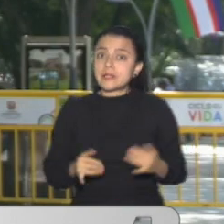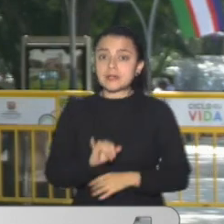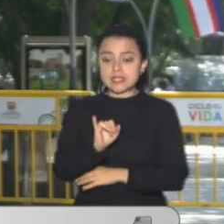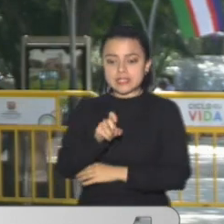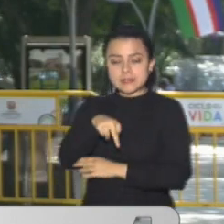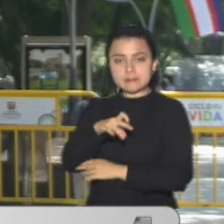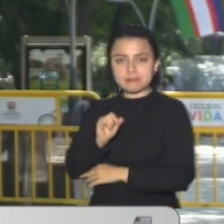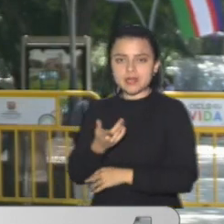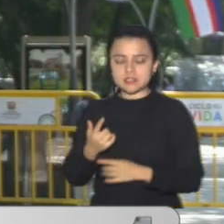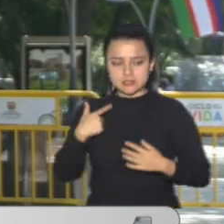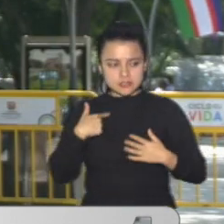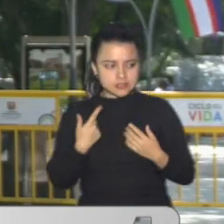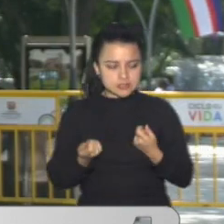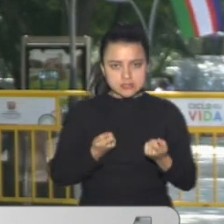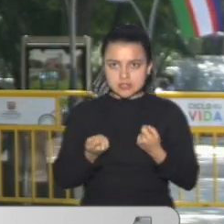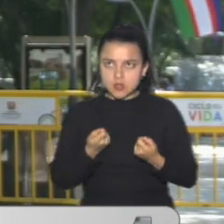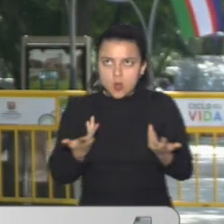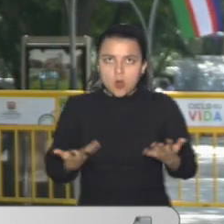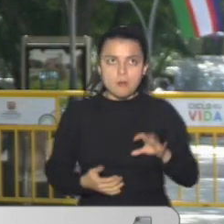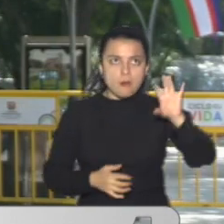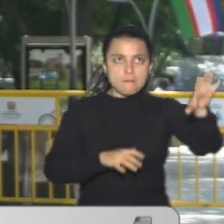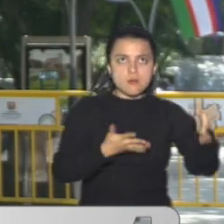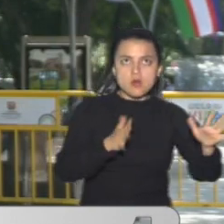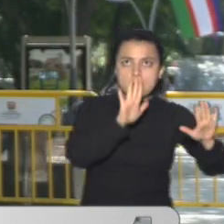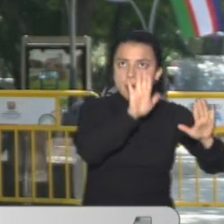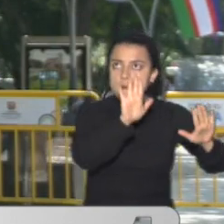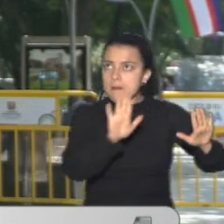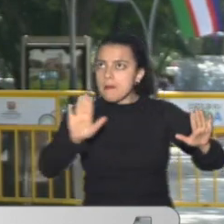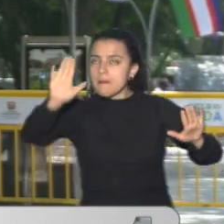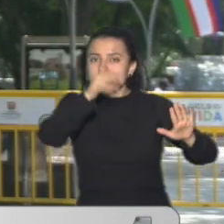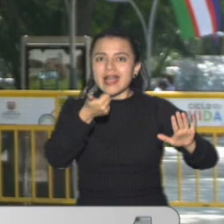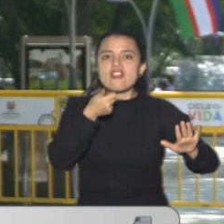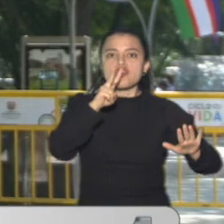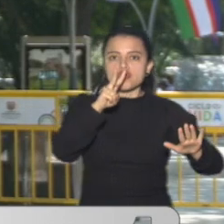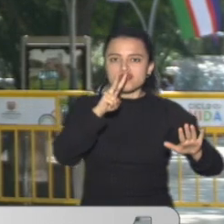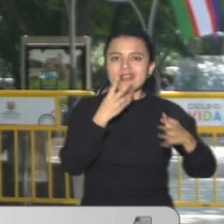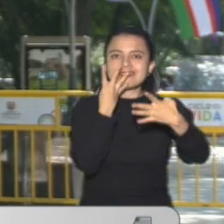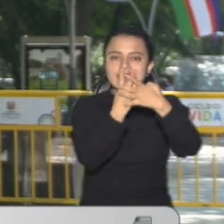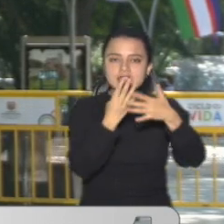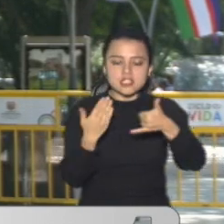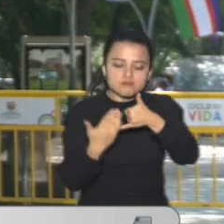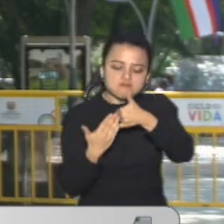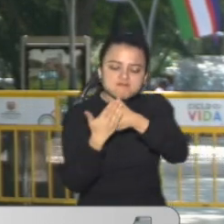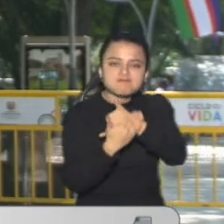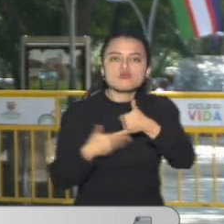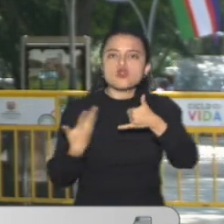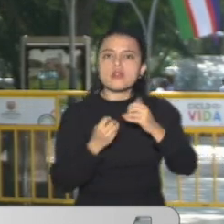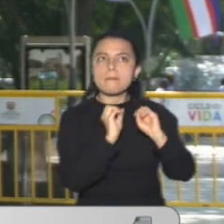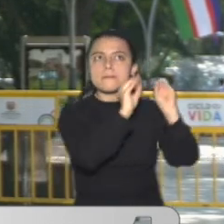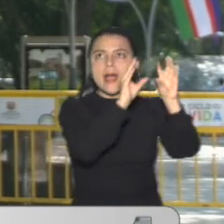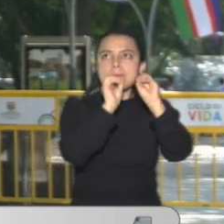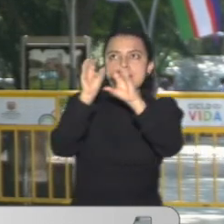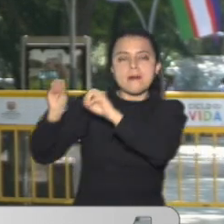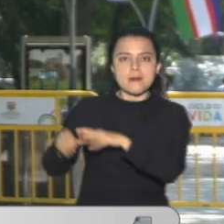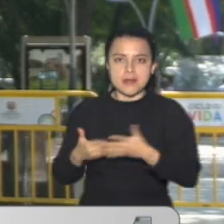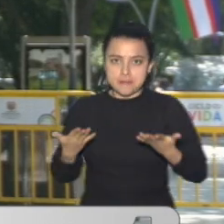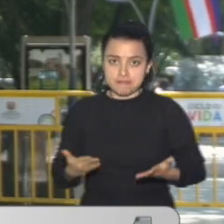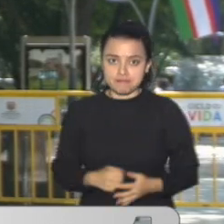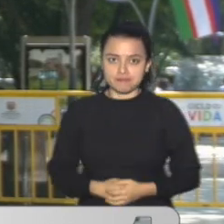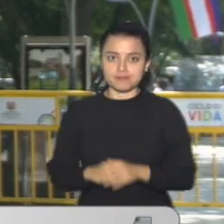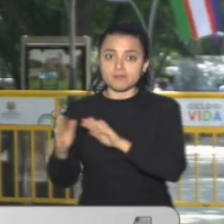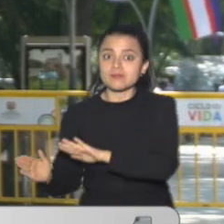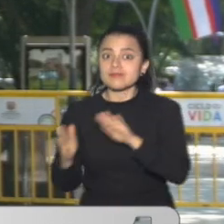350 internos a todos se cárceles del país y ahora vamos con otras noticias relacionadas en esta oportunidad